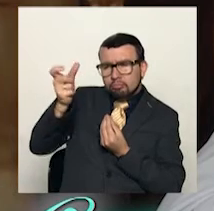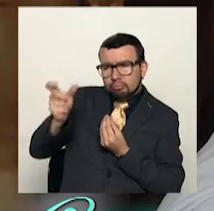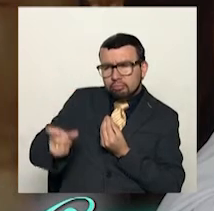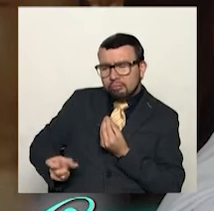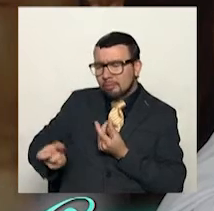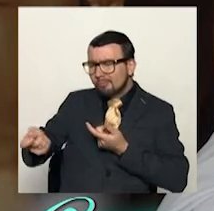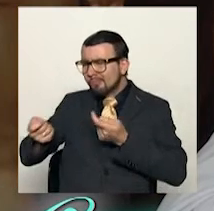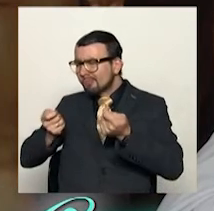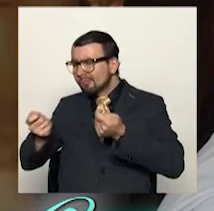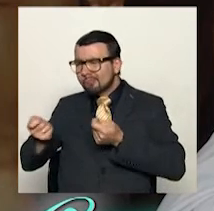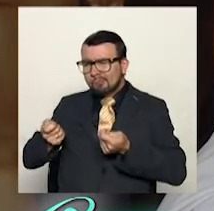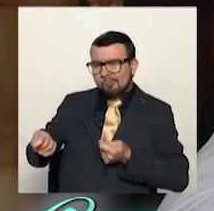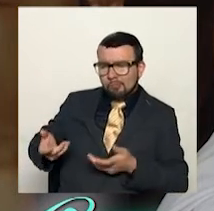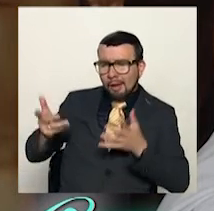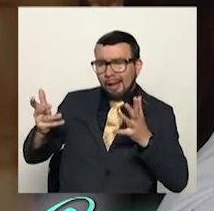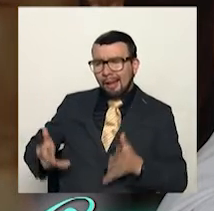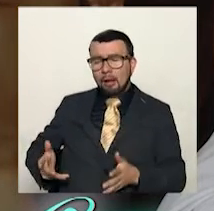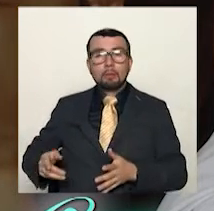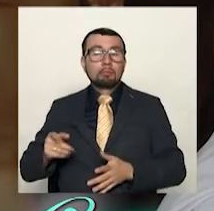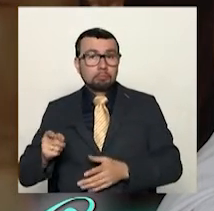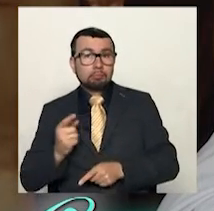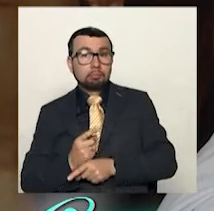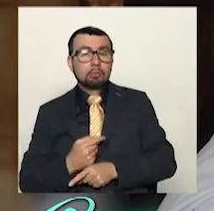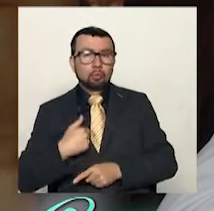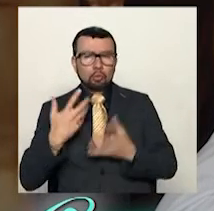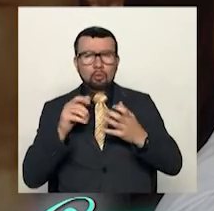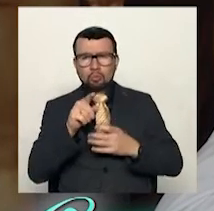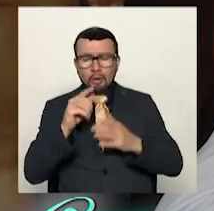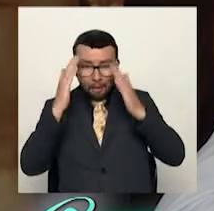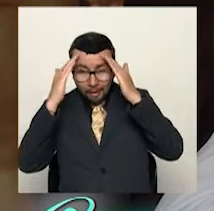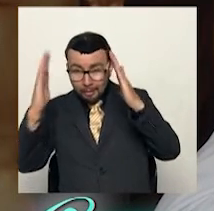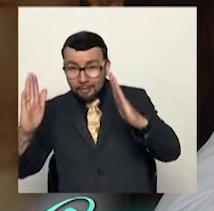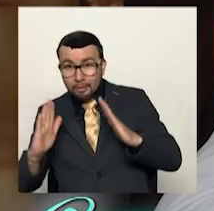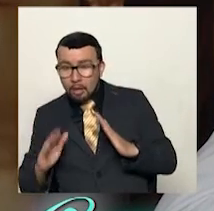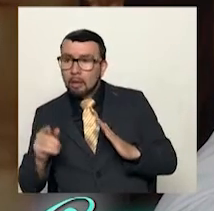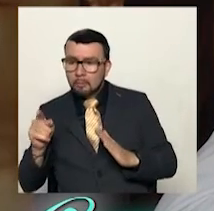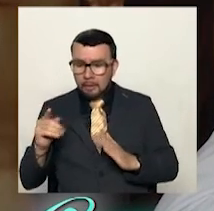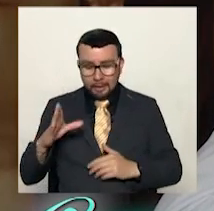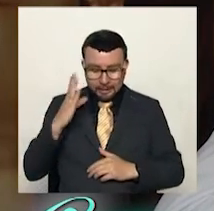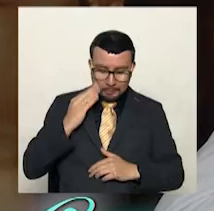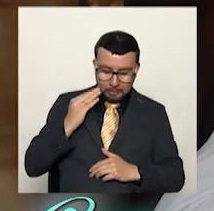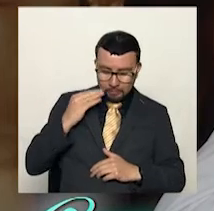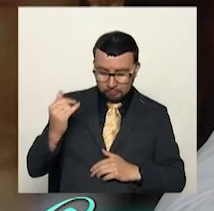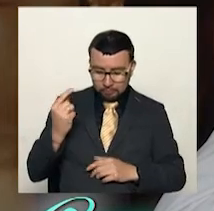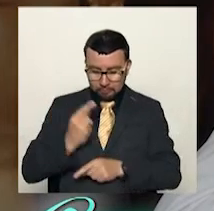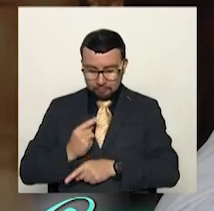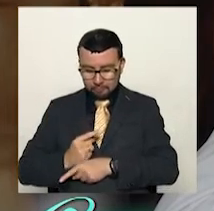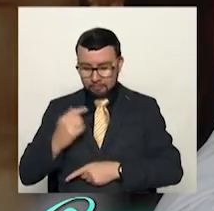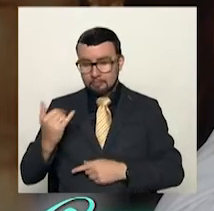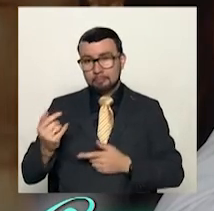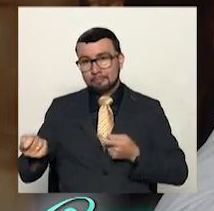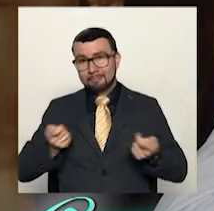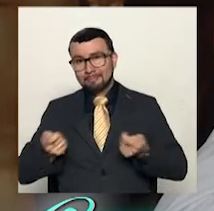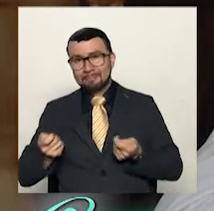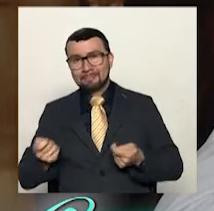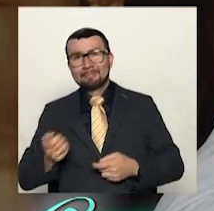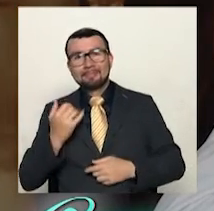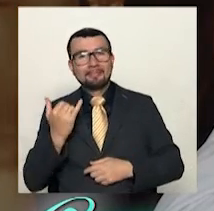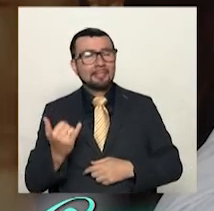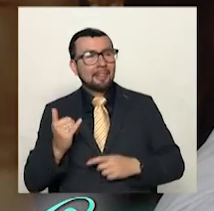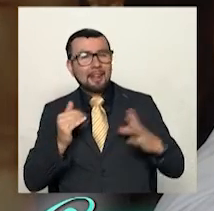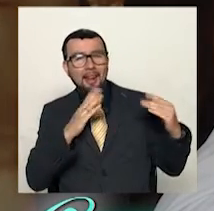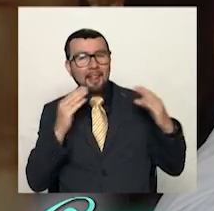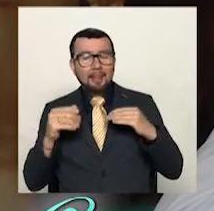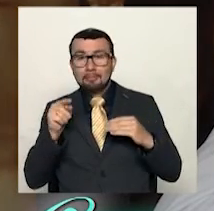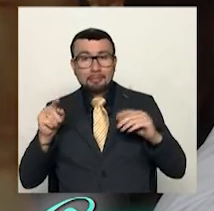yo quiero que ustedes escuchen el concepto de otros profesionales con su experiencia clínica y médica, para que hablemos de este